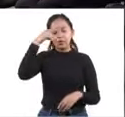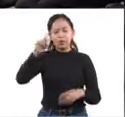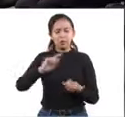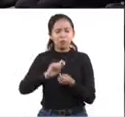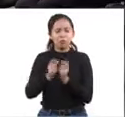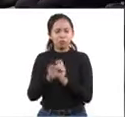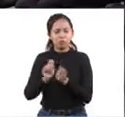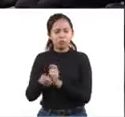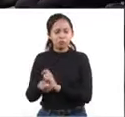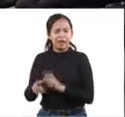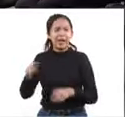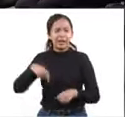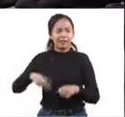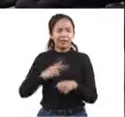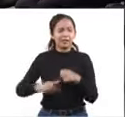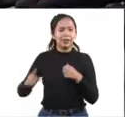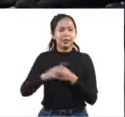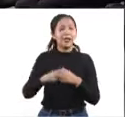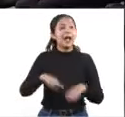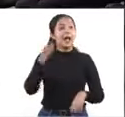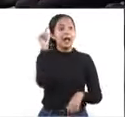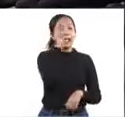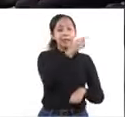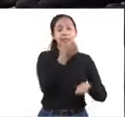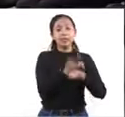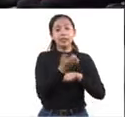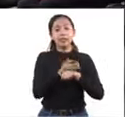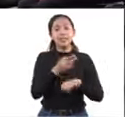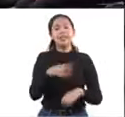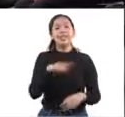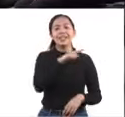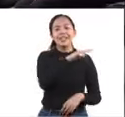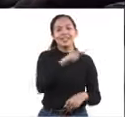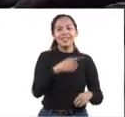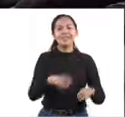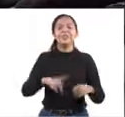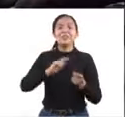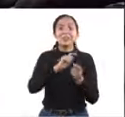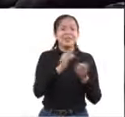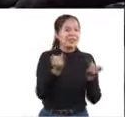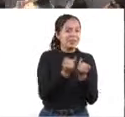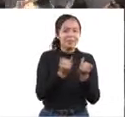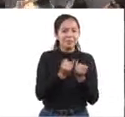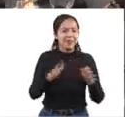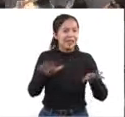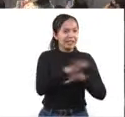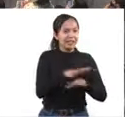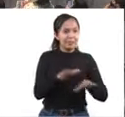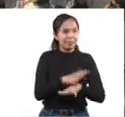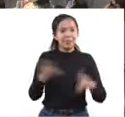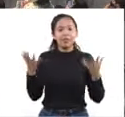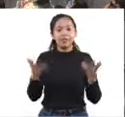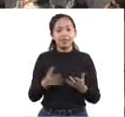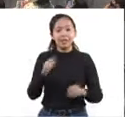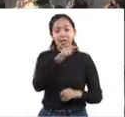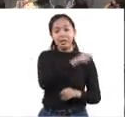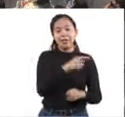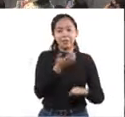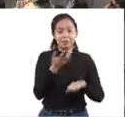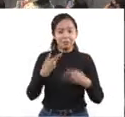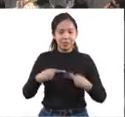estamos transformando Estados Unidos, quieran o no quieran los gringos, lo estamos